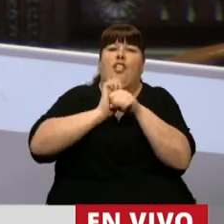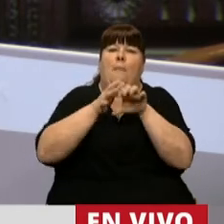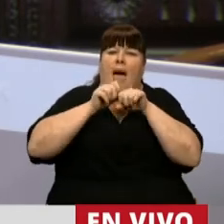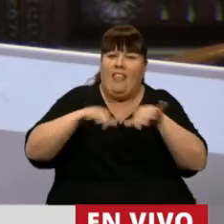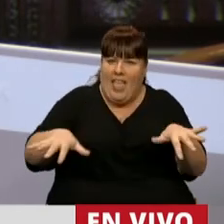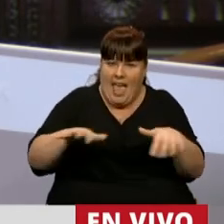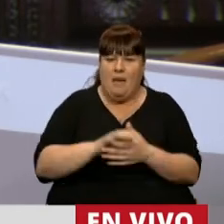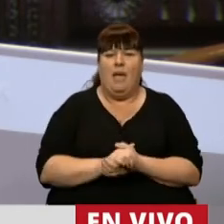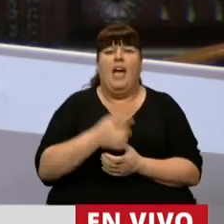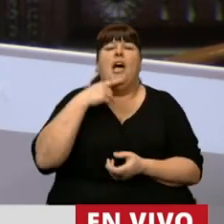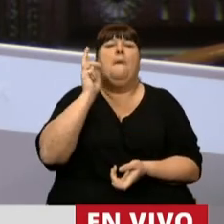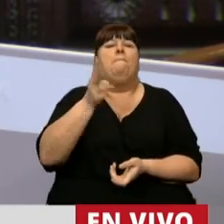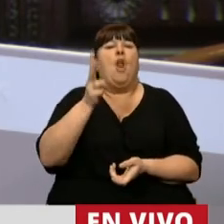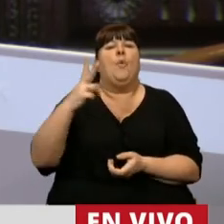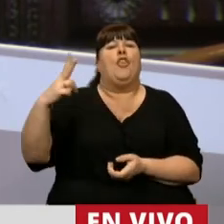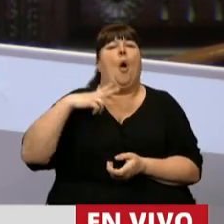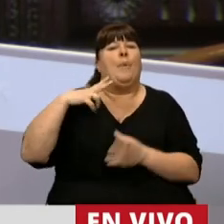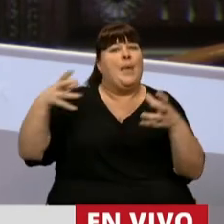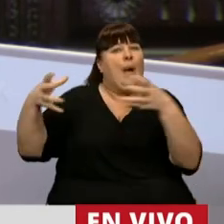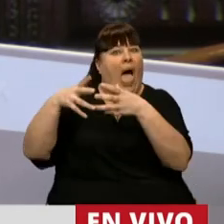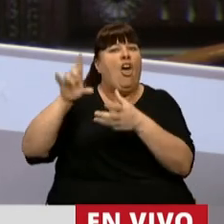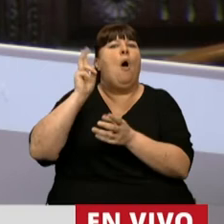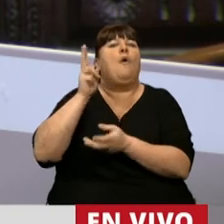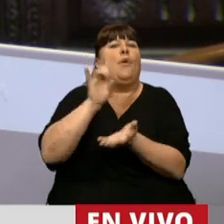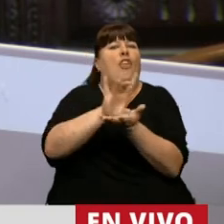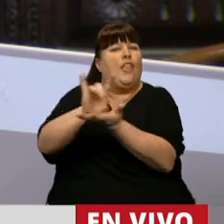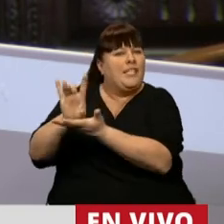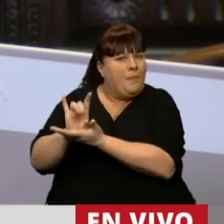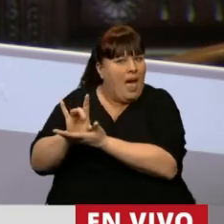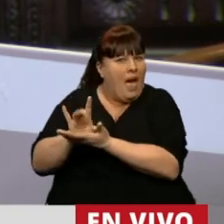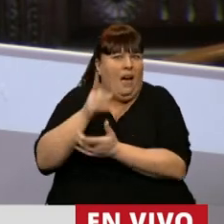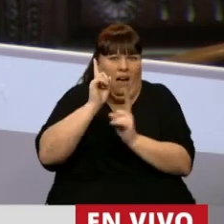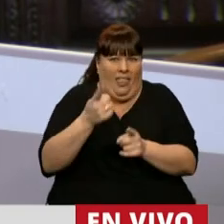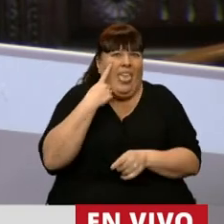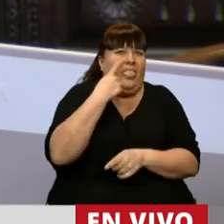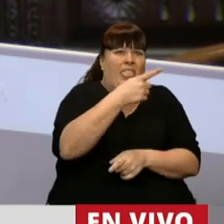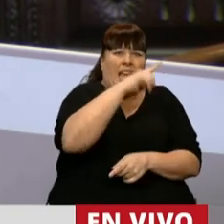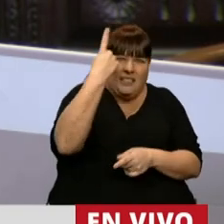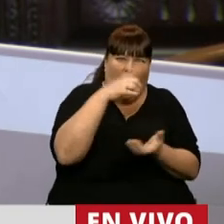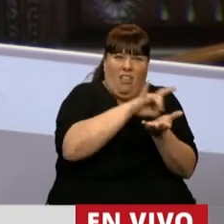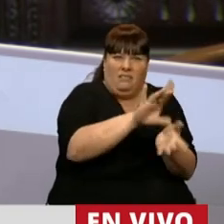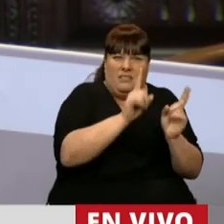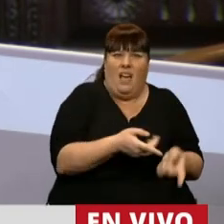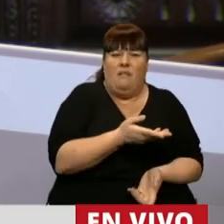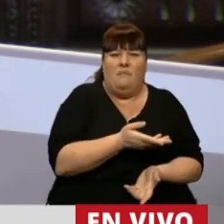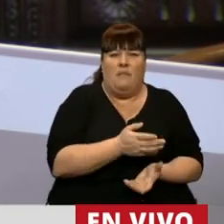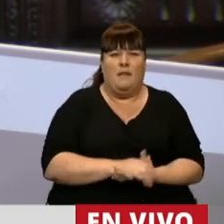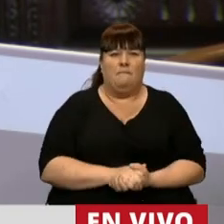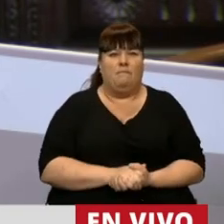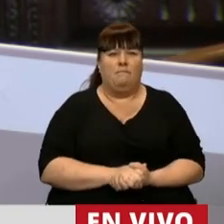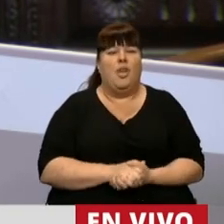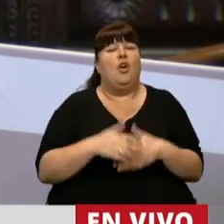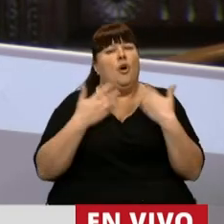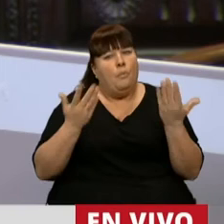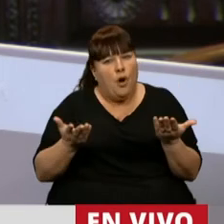pandemia, cuando le prohibimos al sector privado que despida trabajadores, es el mismo Estado Nacional el que los despide.